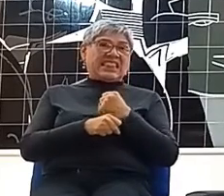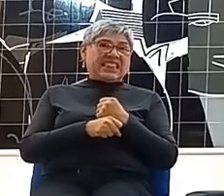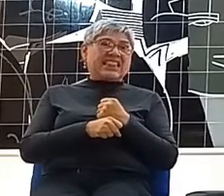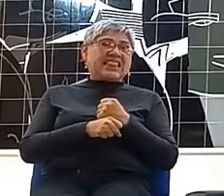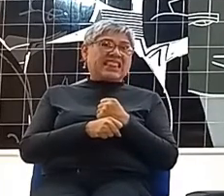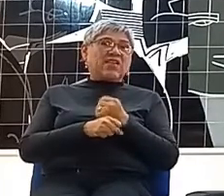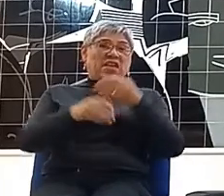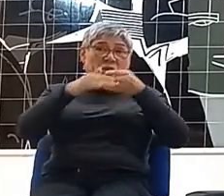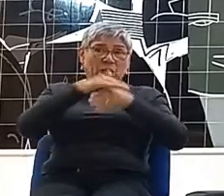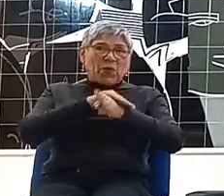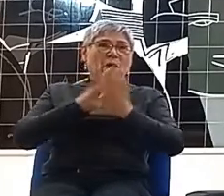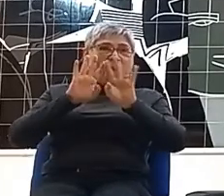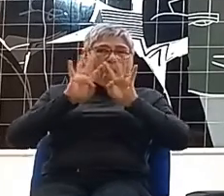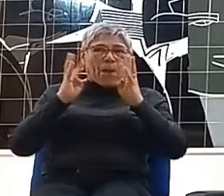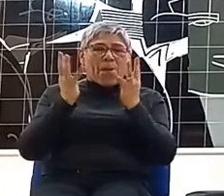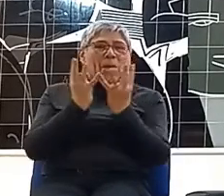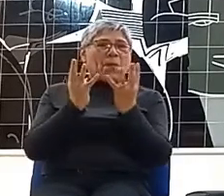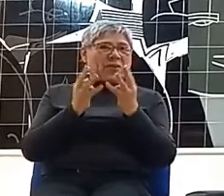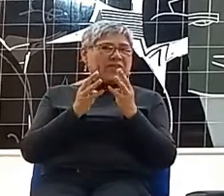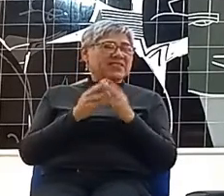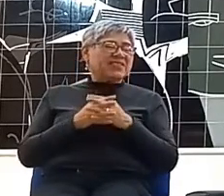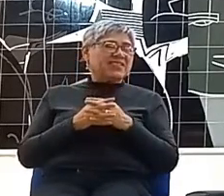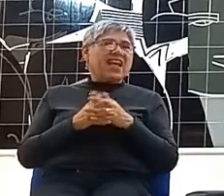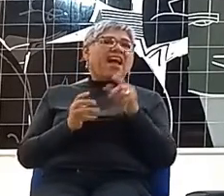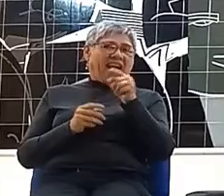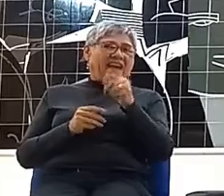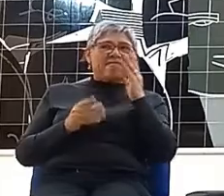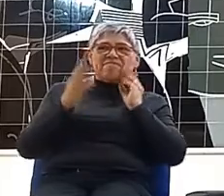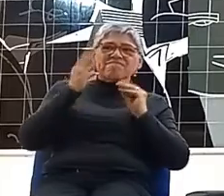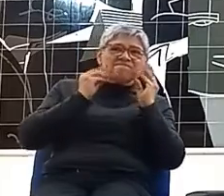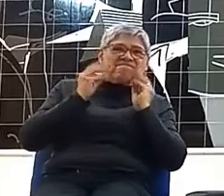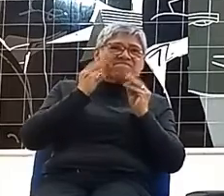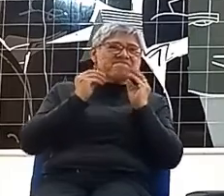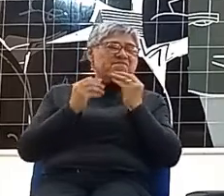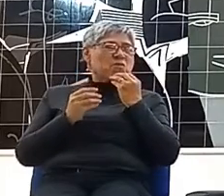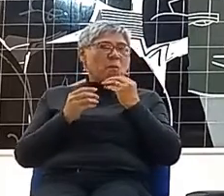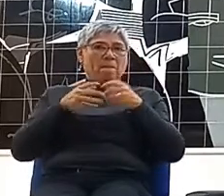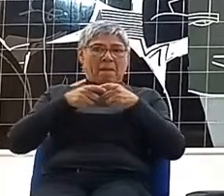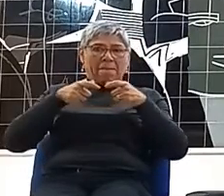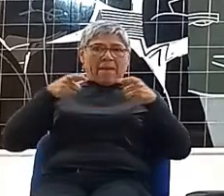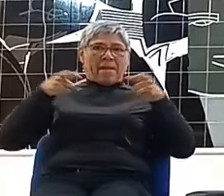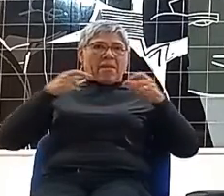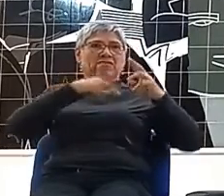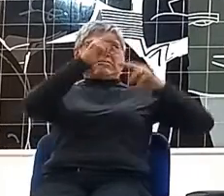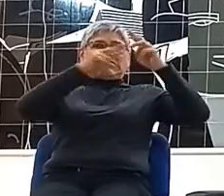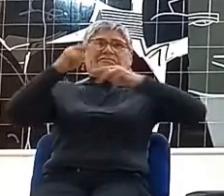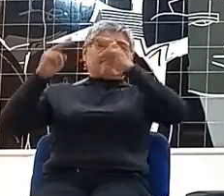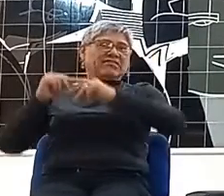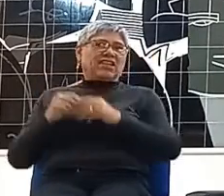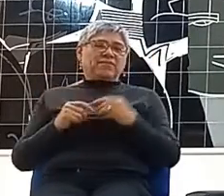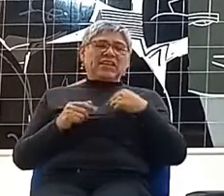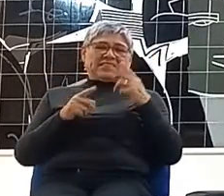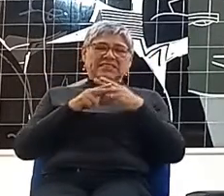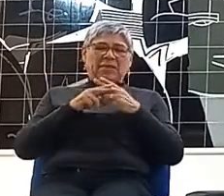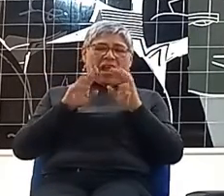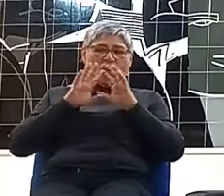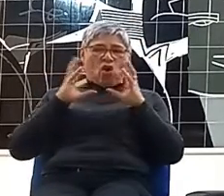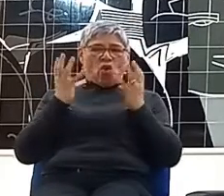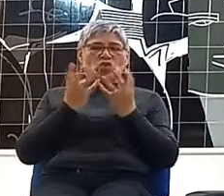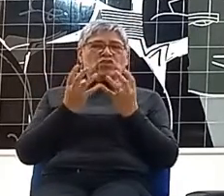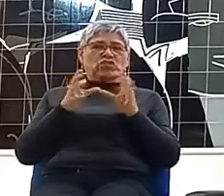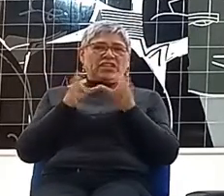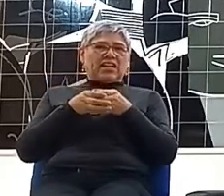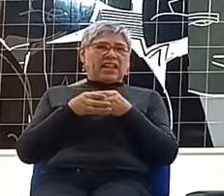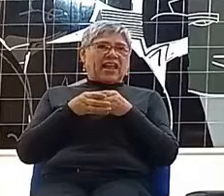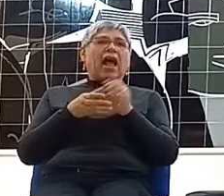al Conjunto Cerrado, era ya con esa experiencia de una ciudad cada vez más grande. Conjunto Cerrado,